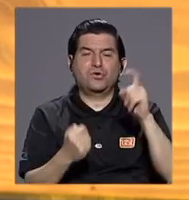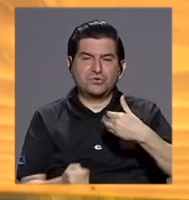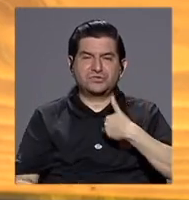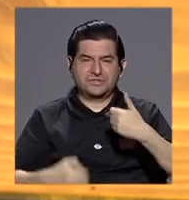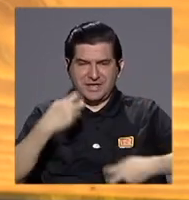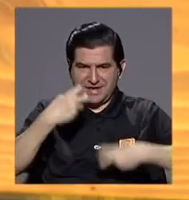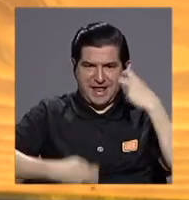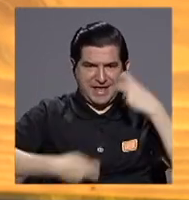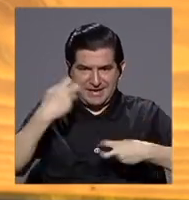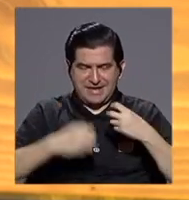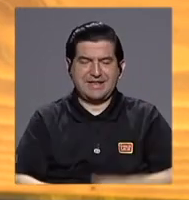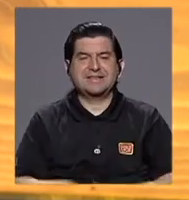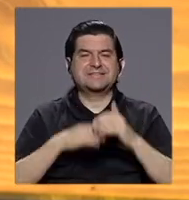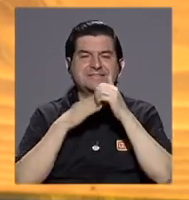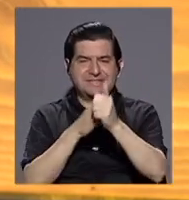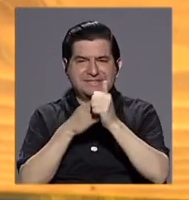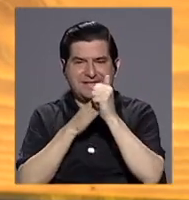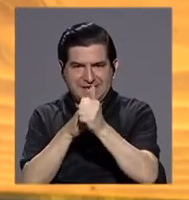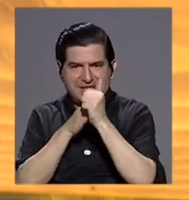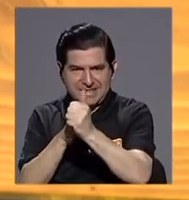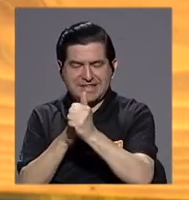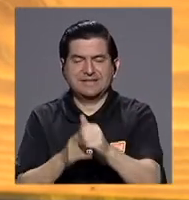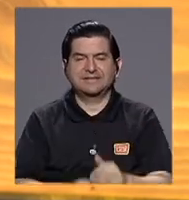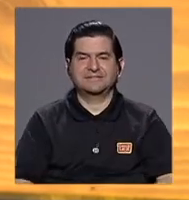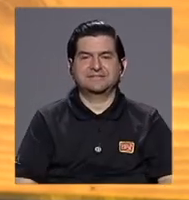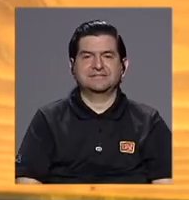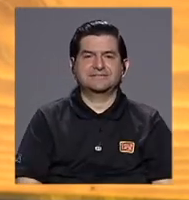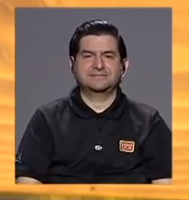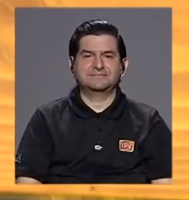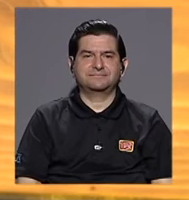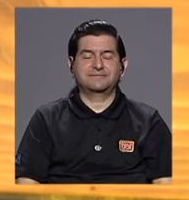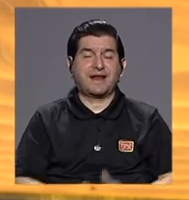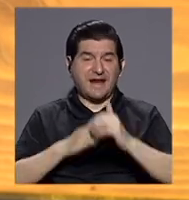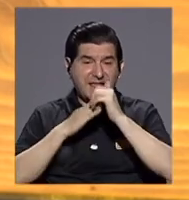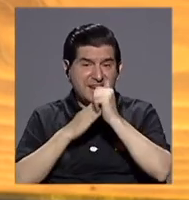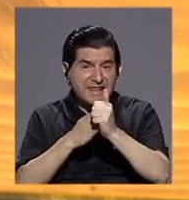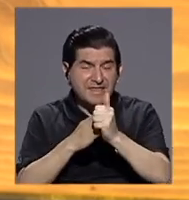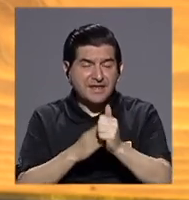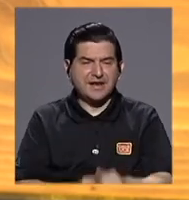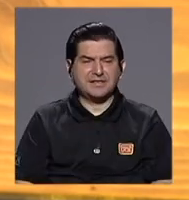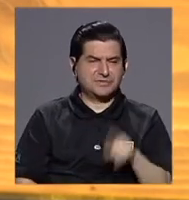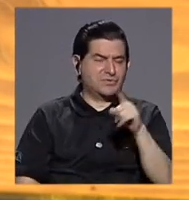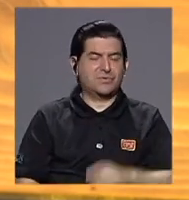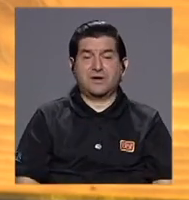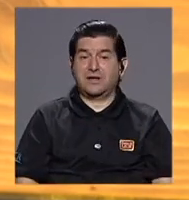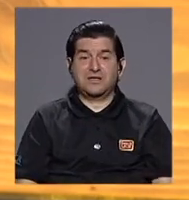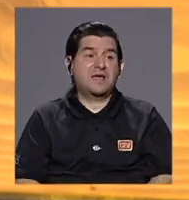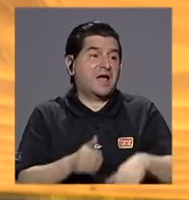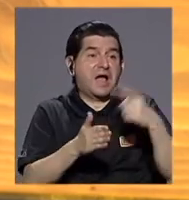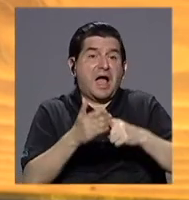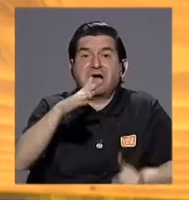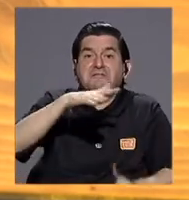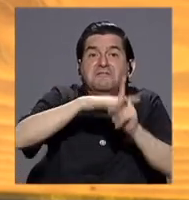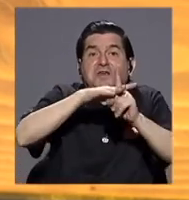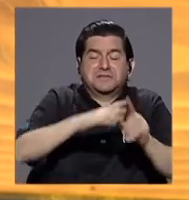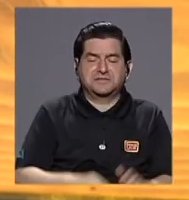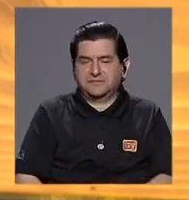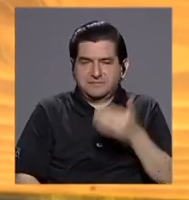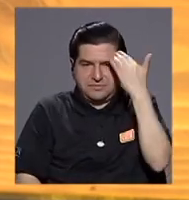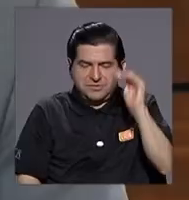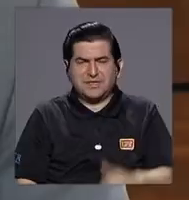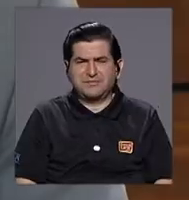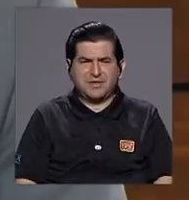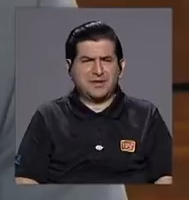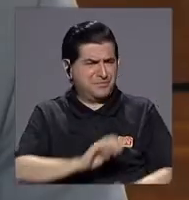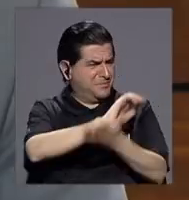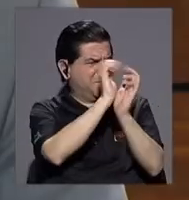crisis y crisis de liderazgo. Con el liderazgo es un misterio, hay cosechas. Ahora, una transición muy larga, don